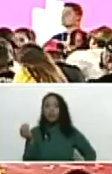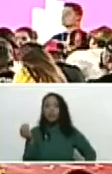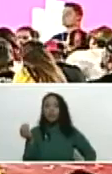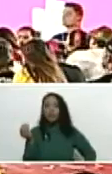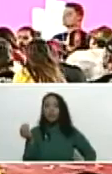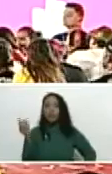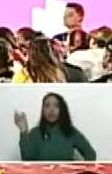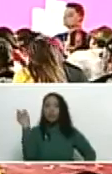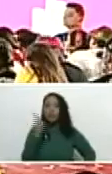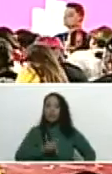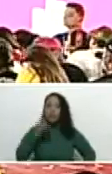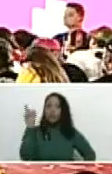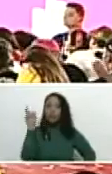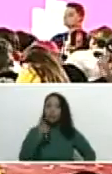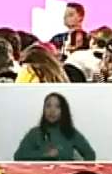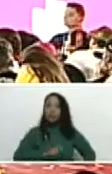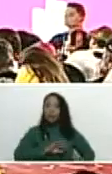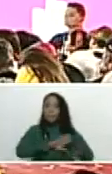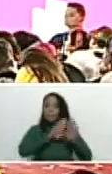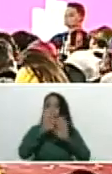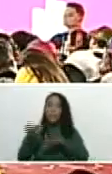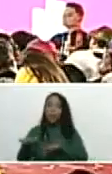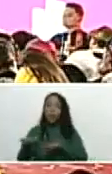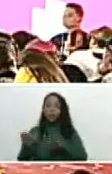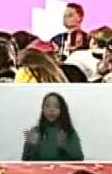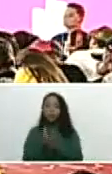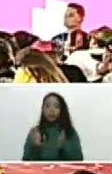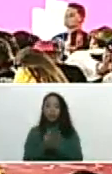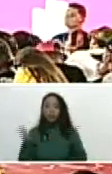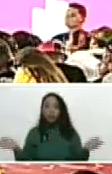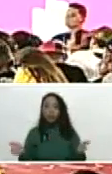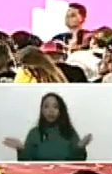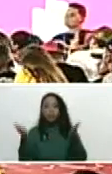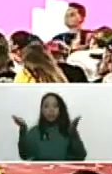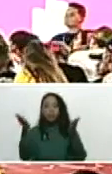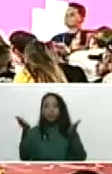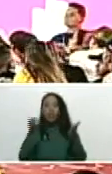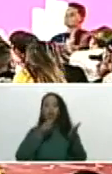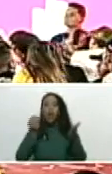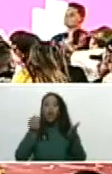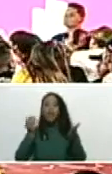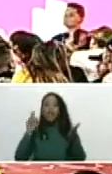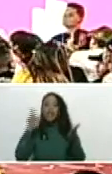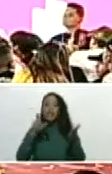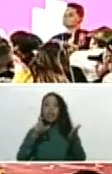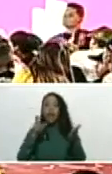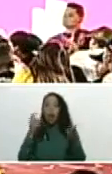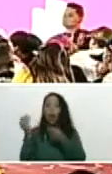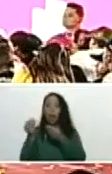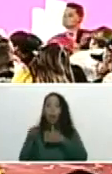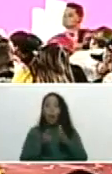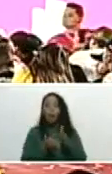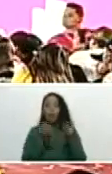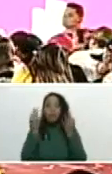que necesitan apoyo, estímulo. De los jóvenes que están tomando el camino que no